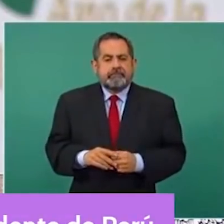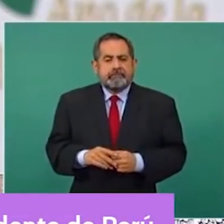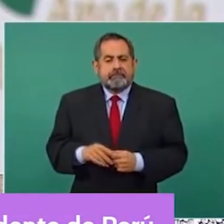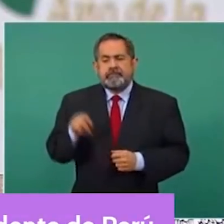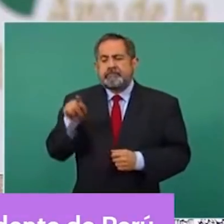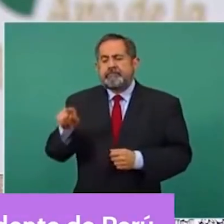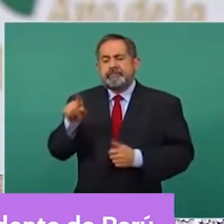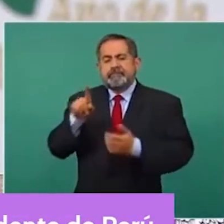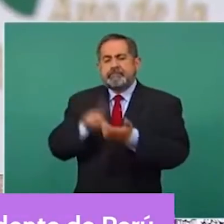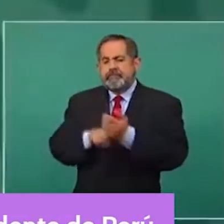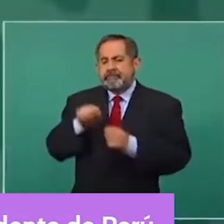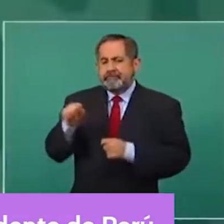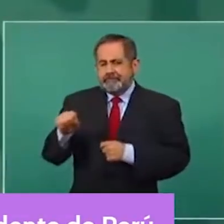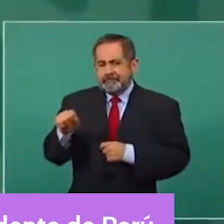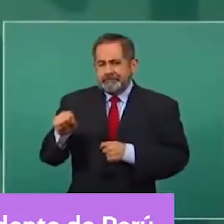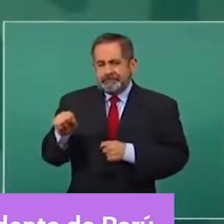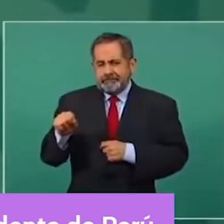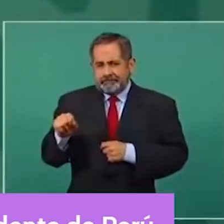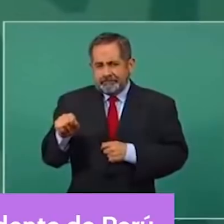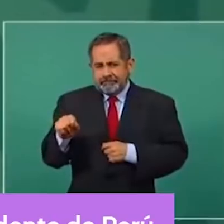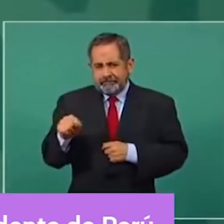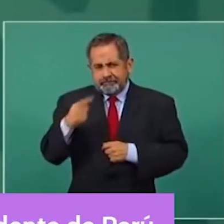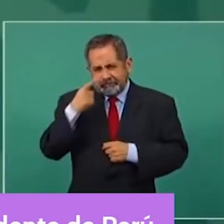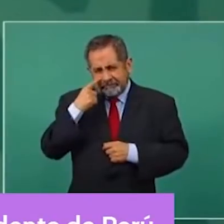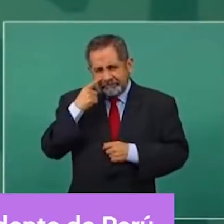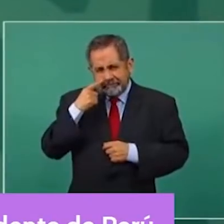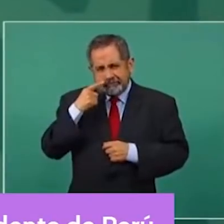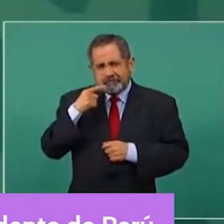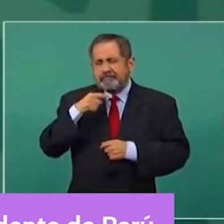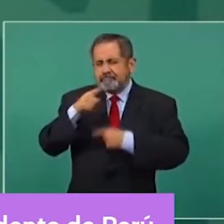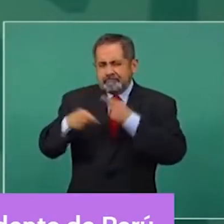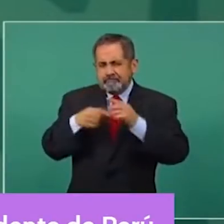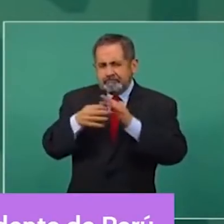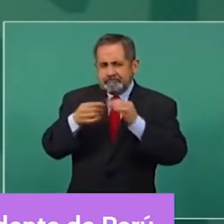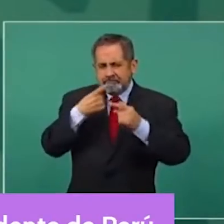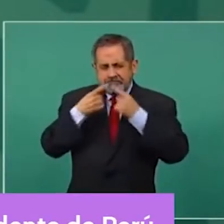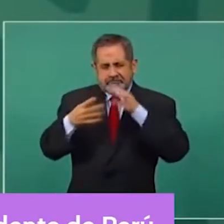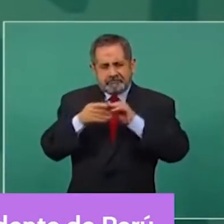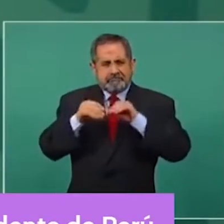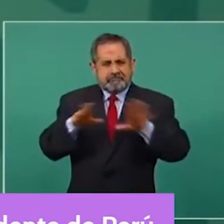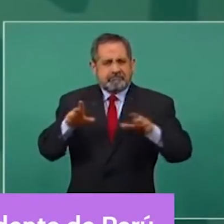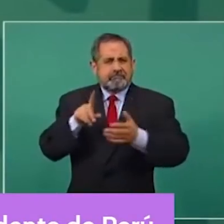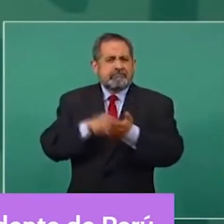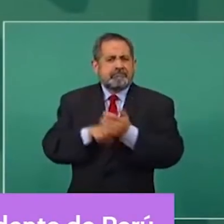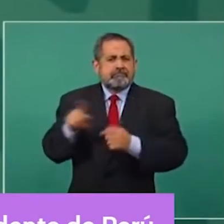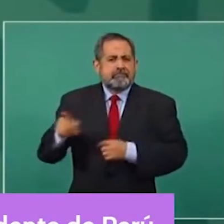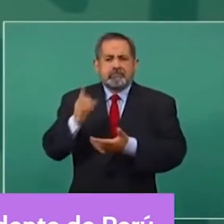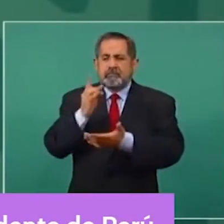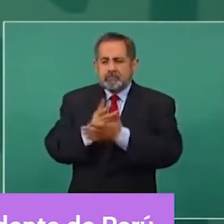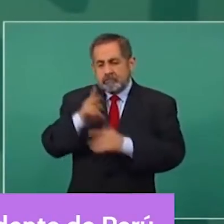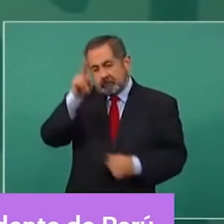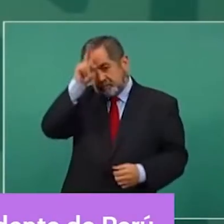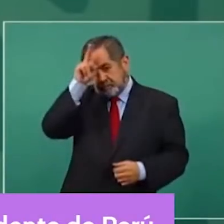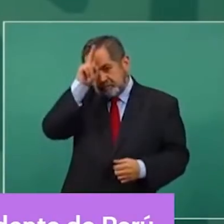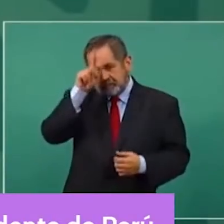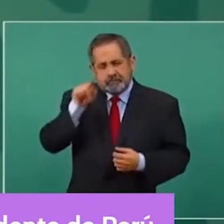hay algo que vale la pena comentarlo, ¿no? Porque no solo es el Perú.